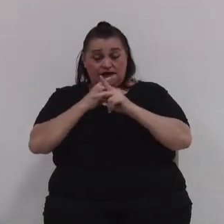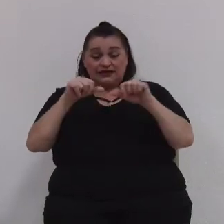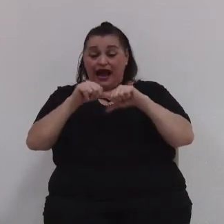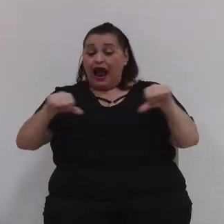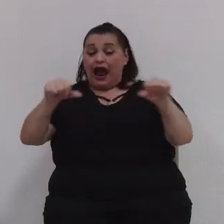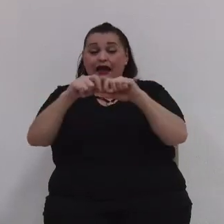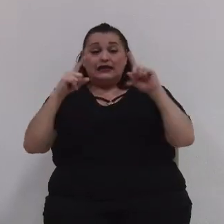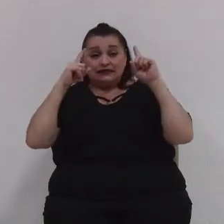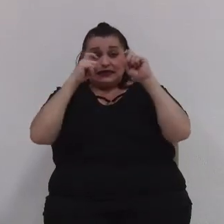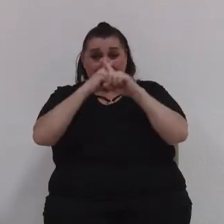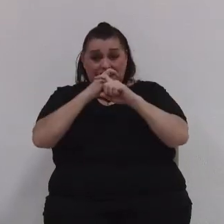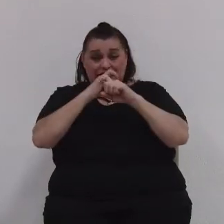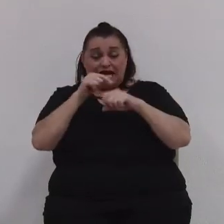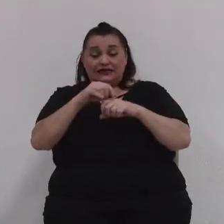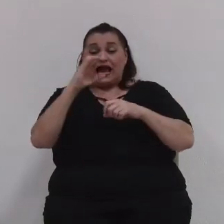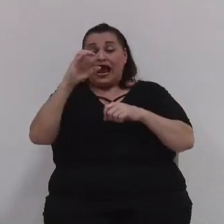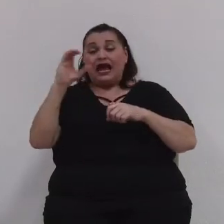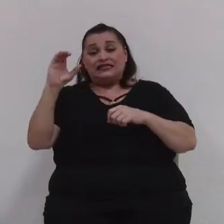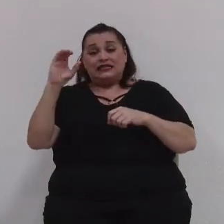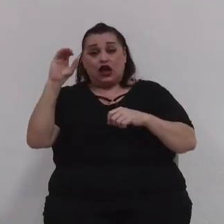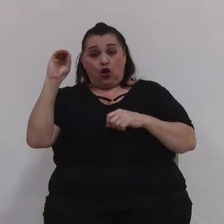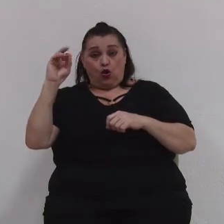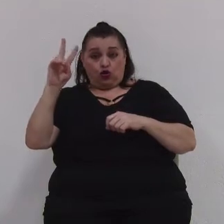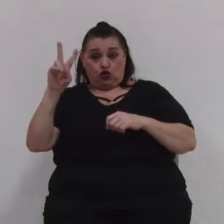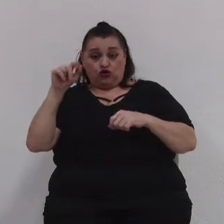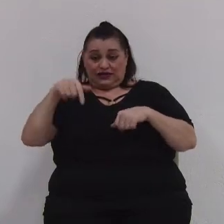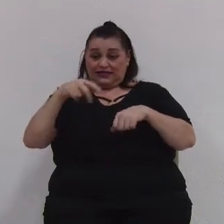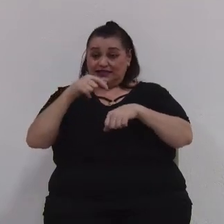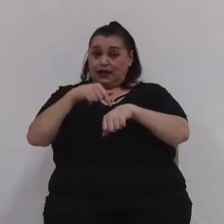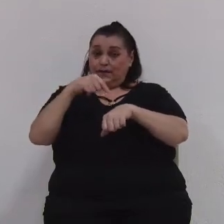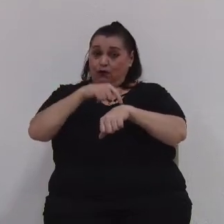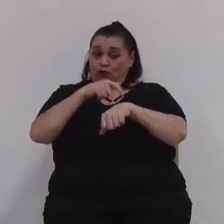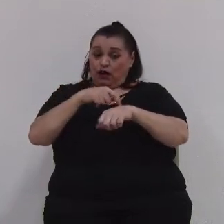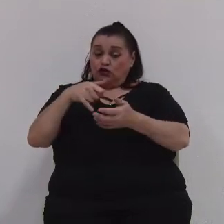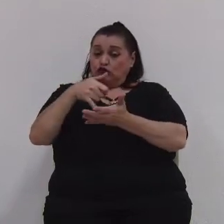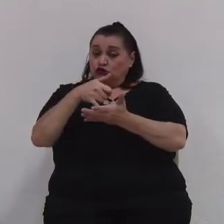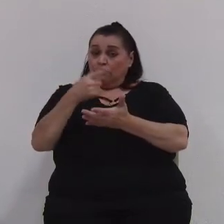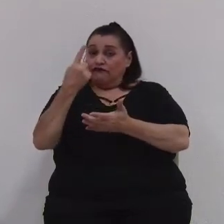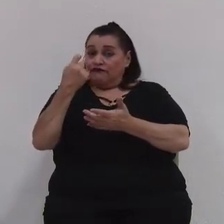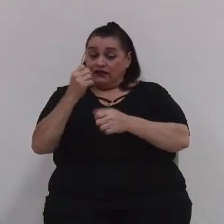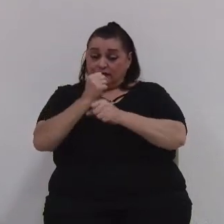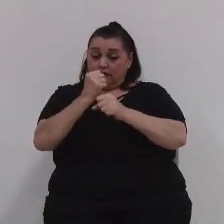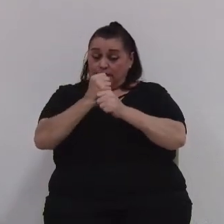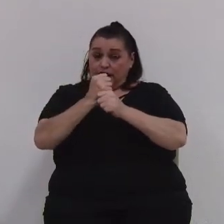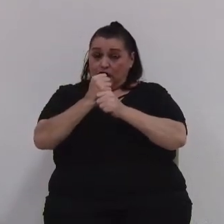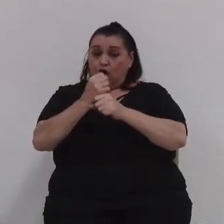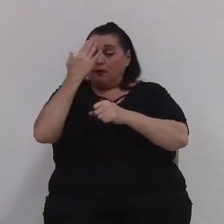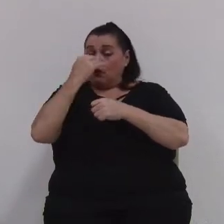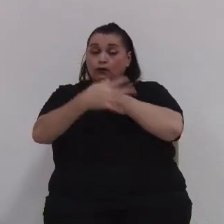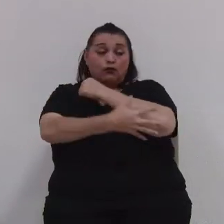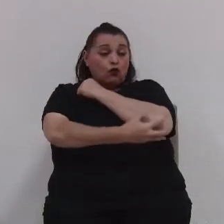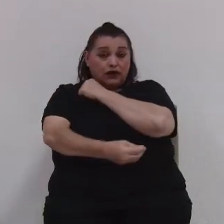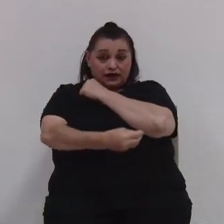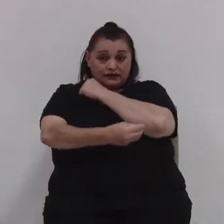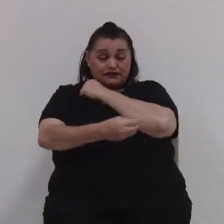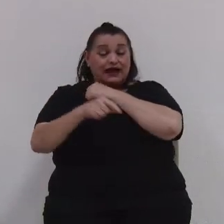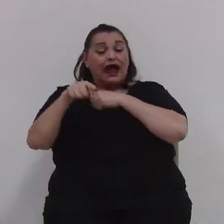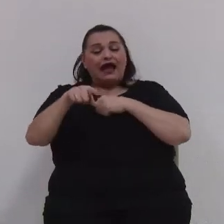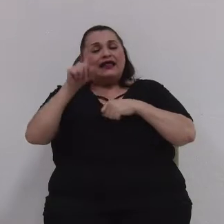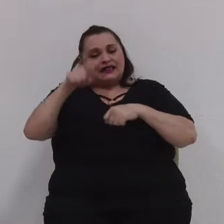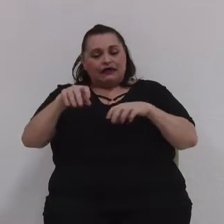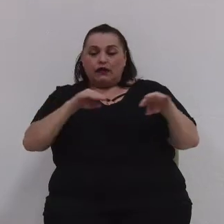críticas donde hay secuestro de carbono, que son muy vulnerables en este momento a la falta de empleo, a la depredación natural por la pobreza. Yo creo que ahí sí hay que